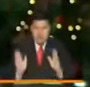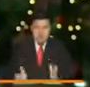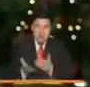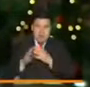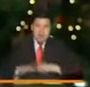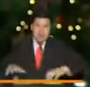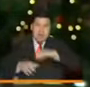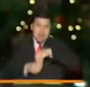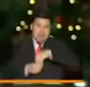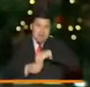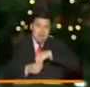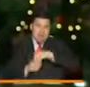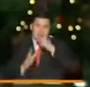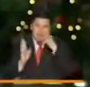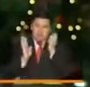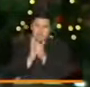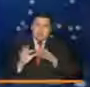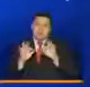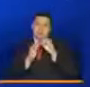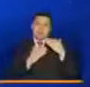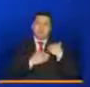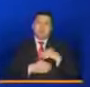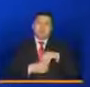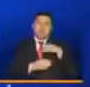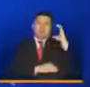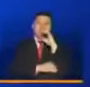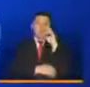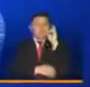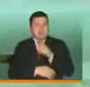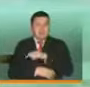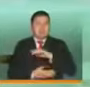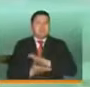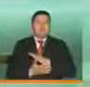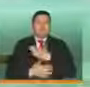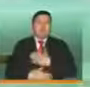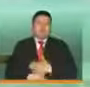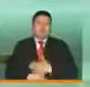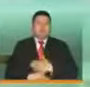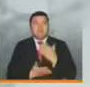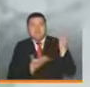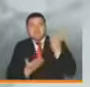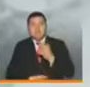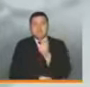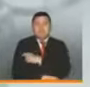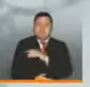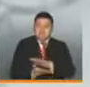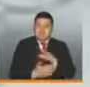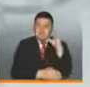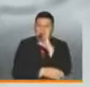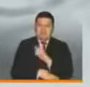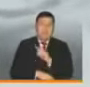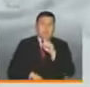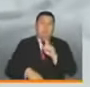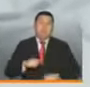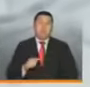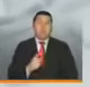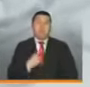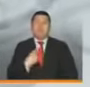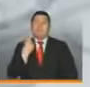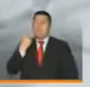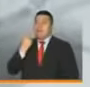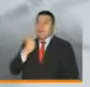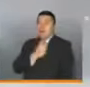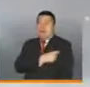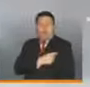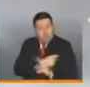nuestras actividades con ese sentido de responsabilidad. Colombia debe estar tranquila sobre el arribo de la vacuna. Aquí nadie se va a quedar